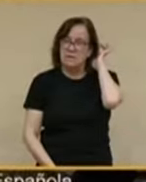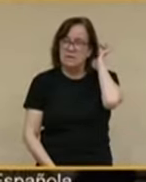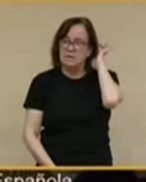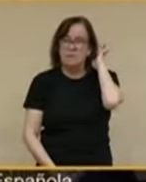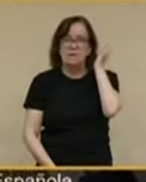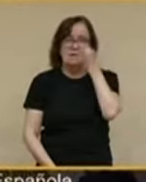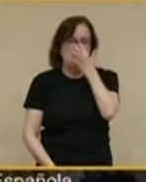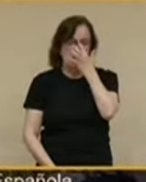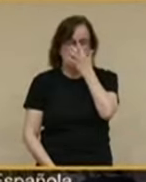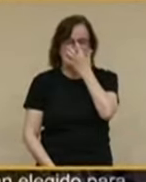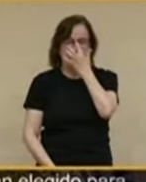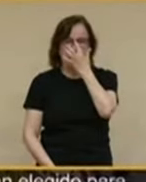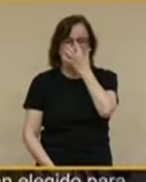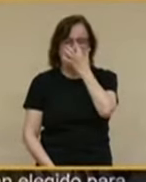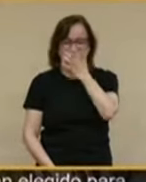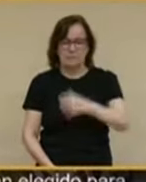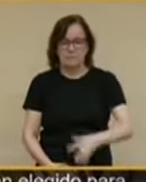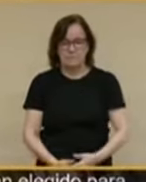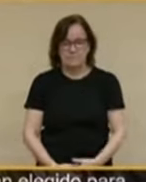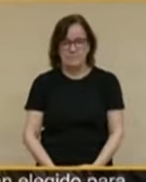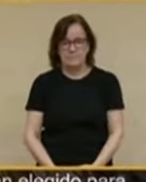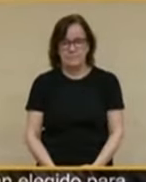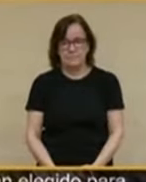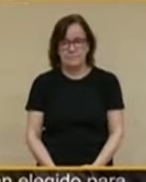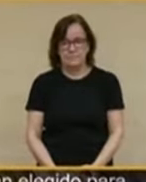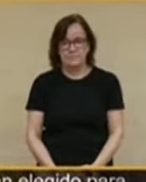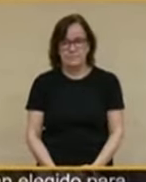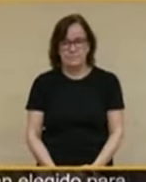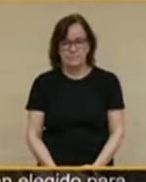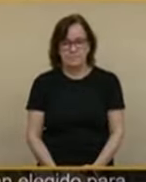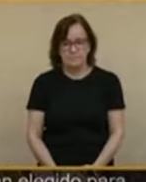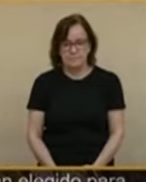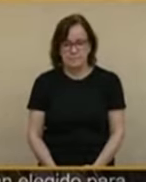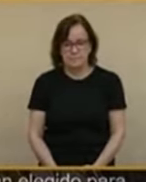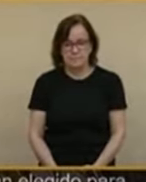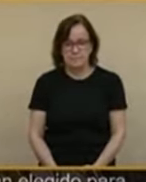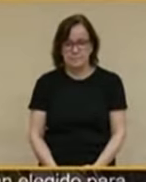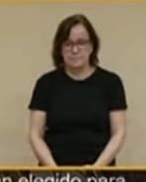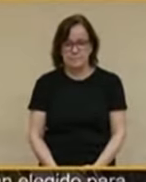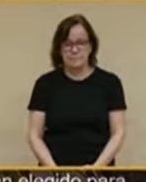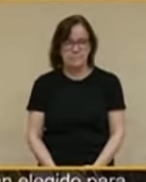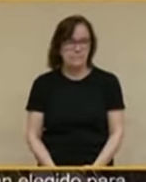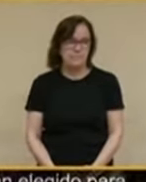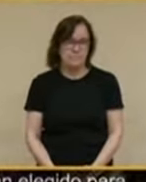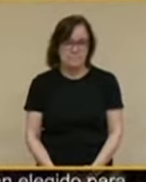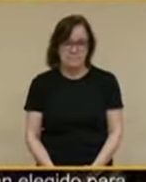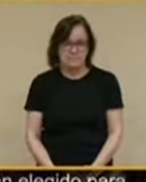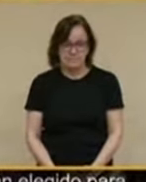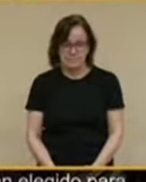La gente de pie, fíjate cuánto tiempo.